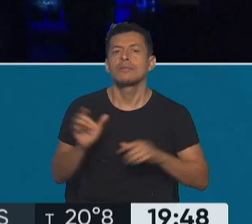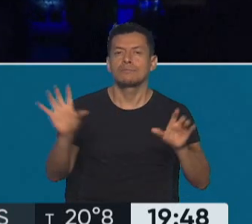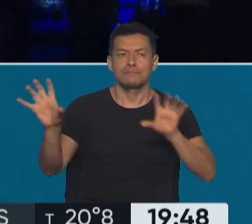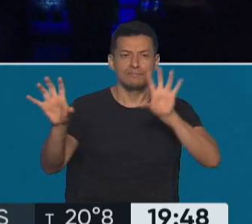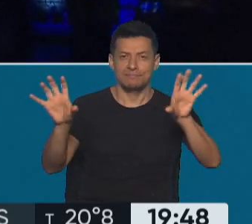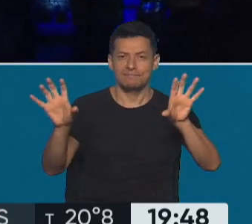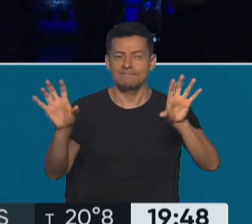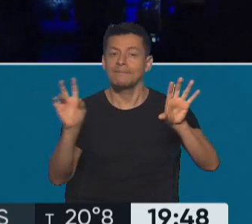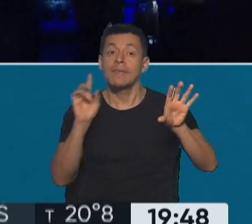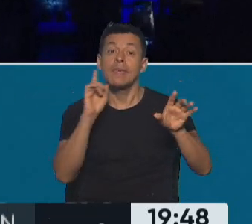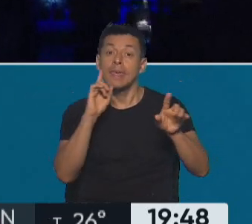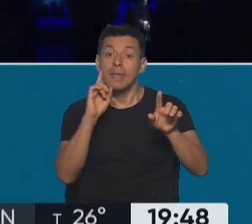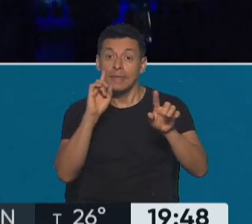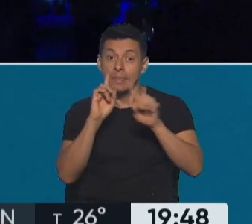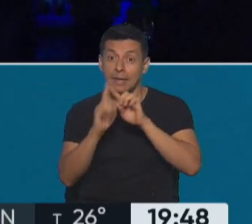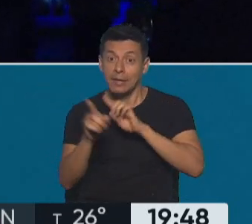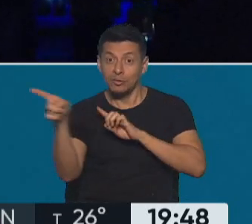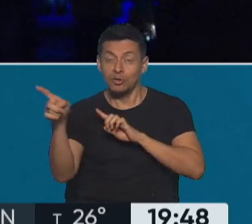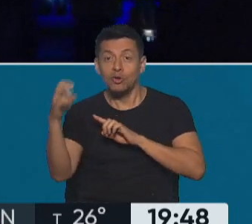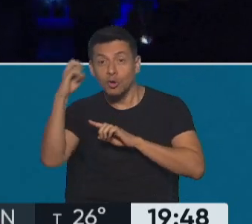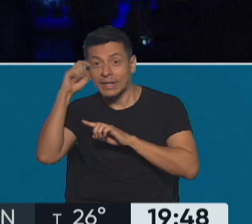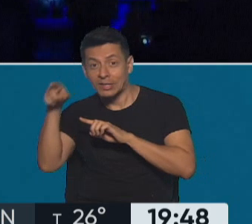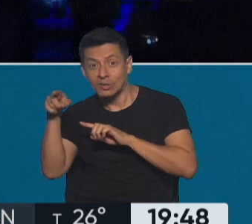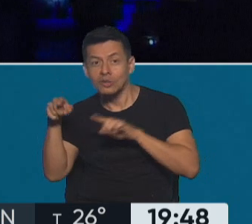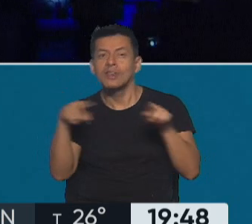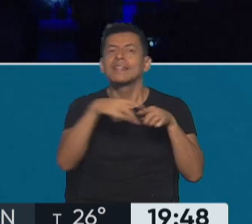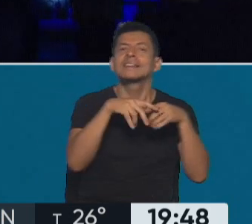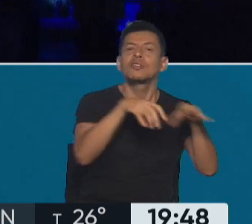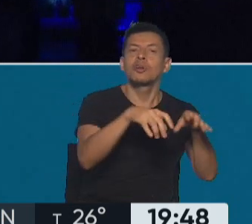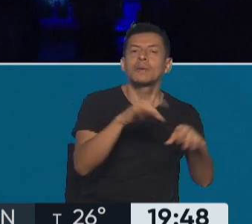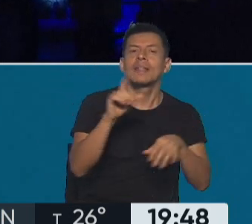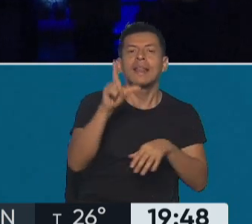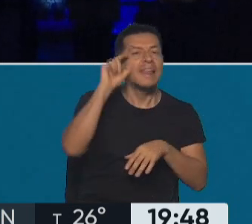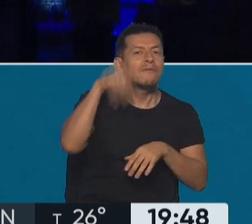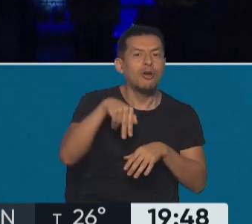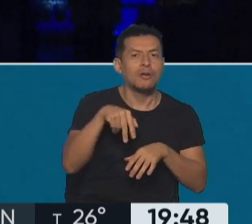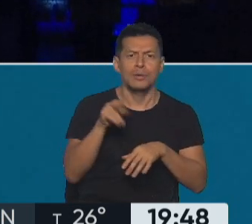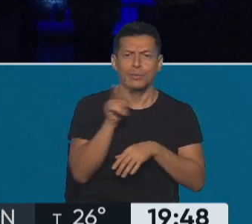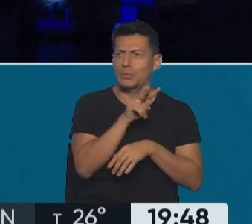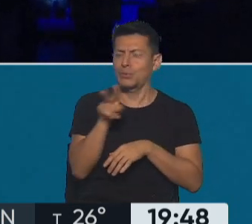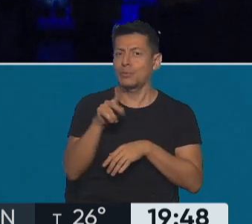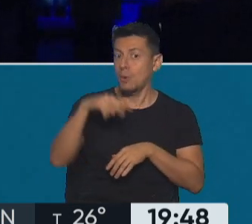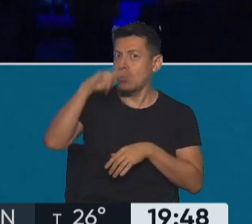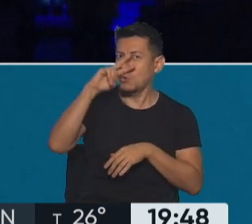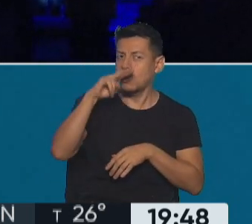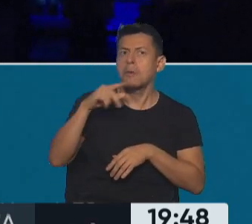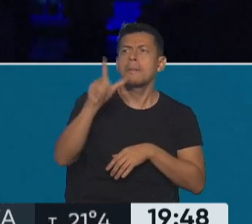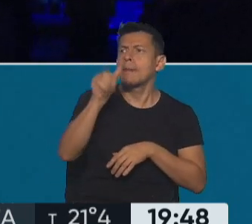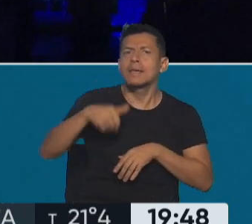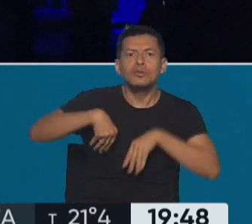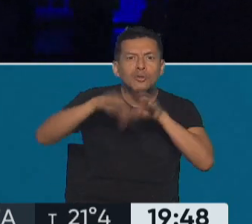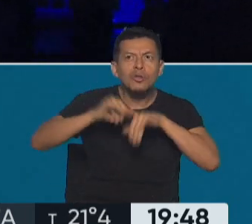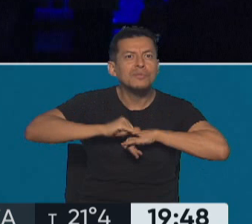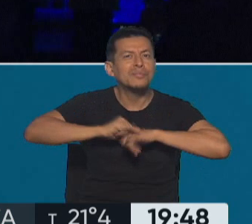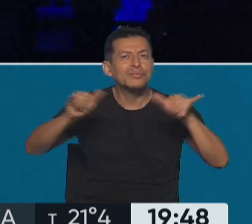estamos viendo en vivo lo que nos mostraste desde el Congreso y a David Lebón en Tecnópolis en vivo, así que un lujo poder llevarle a todo el país. Sí, llevar en vivo